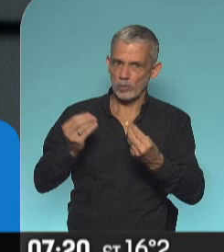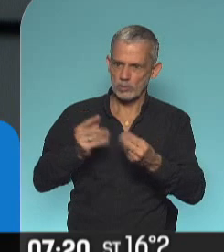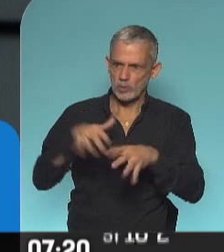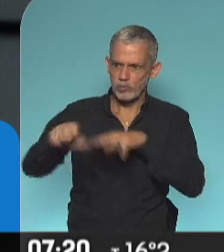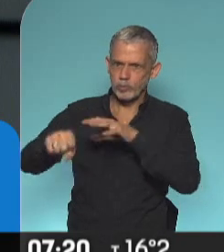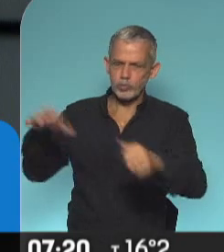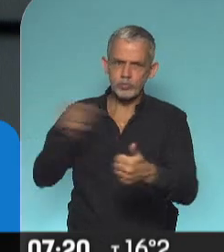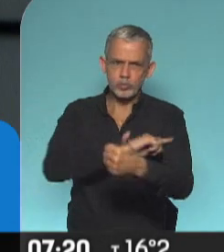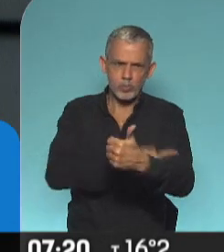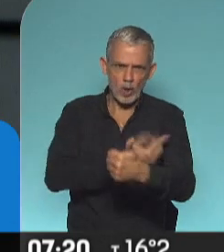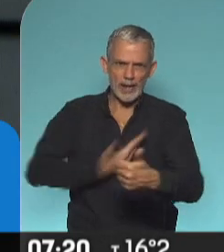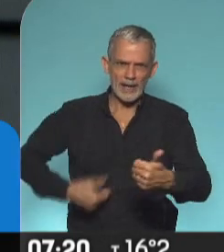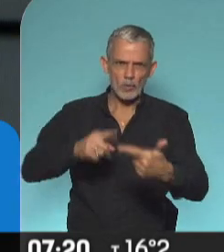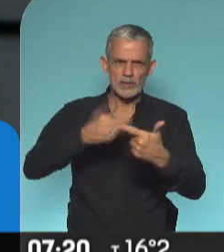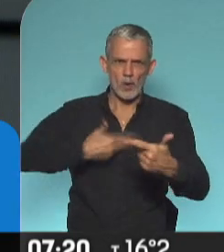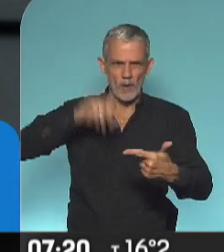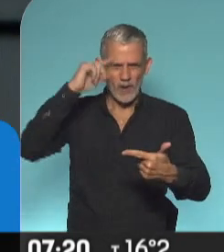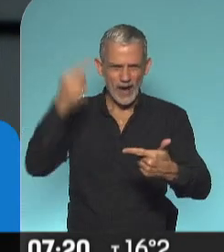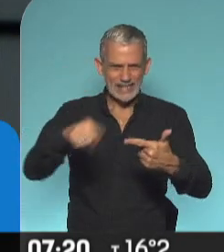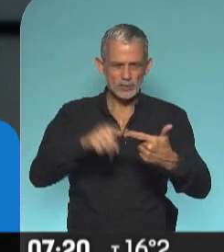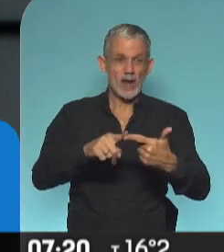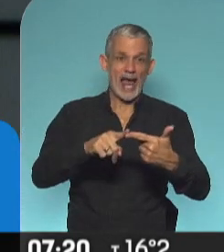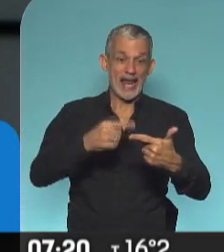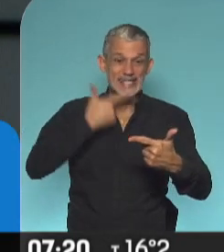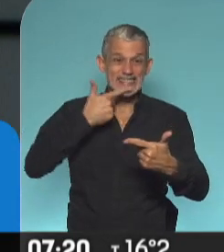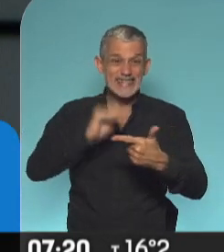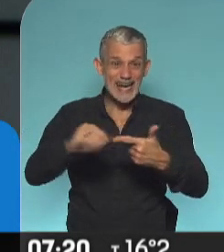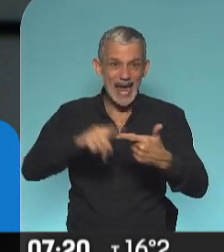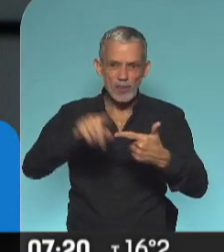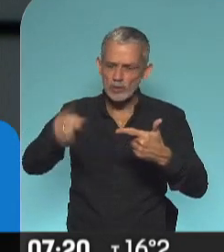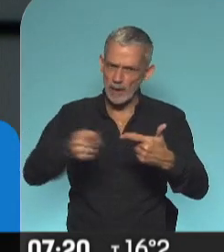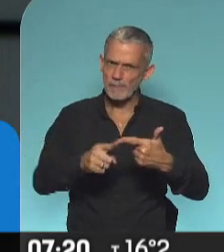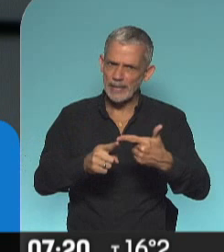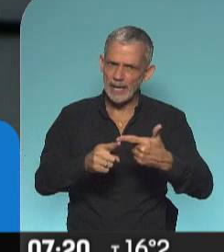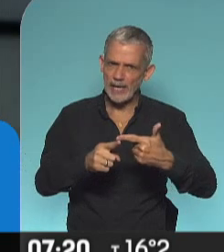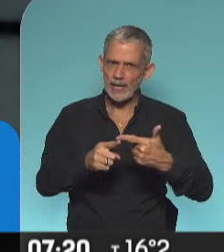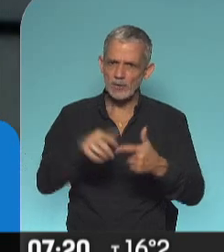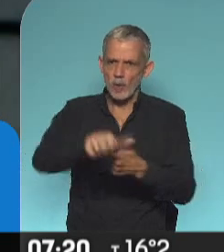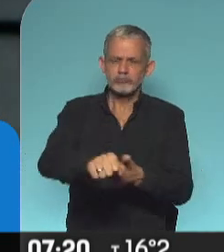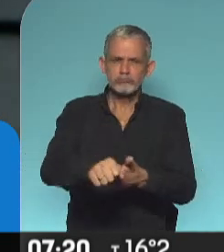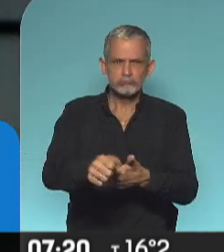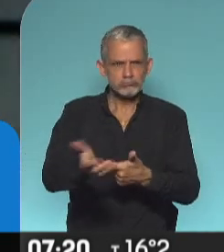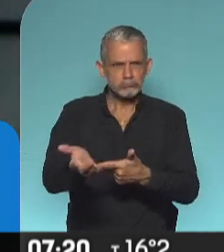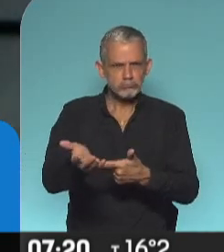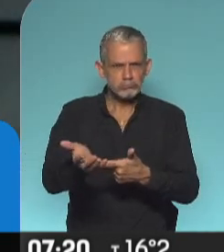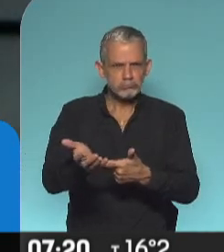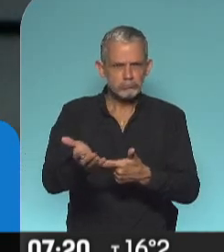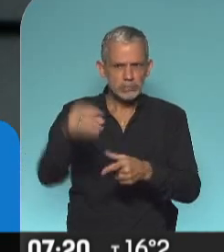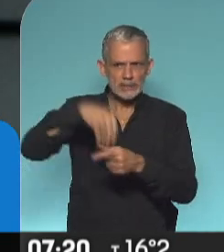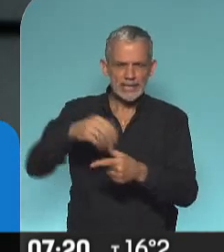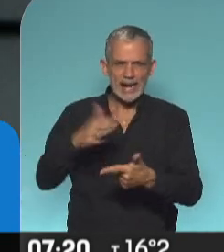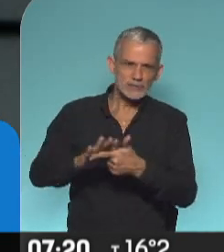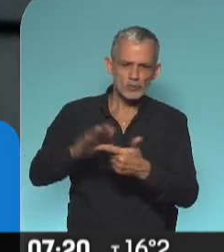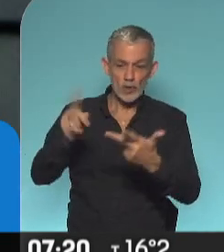del Estado, el Poder Ejecutivo, el Gobierno Nacional, el Senado Nacional, claro, que también intervino obviamente en esta